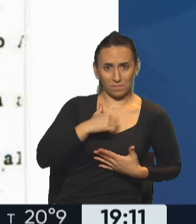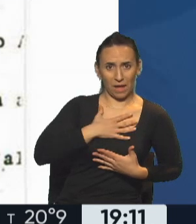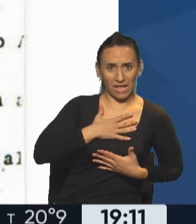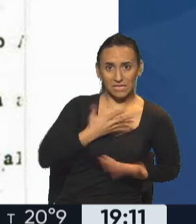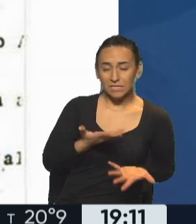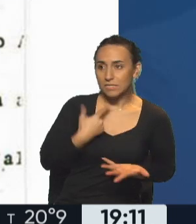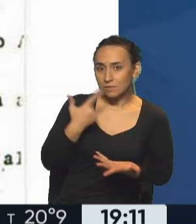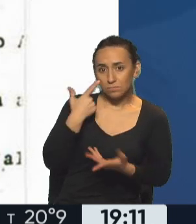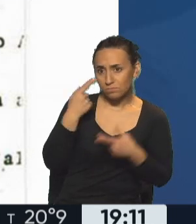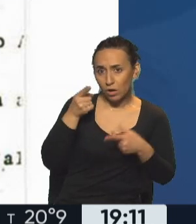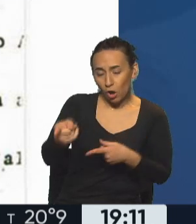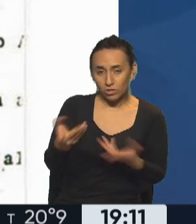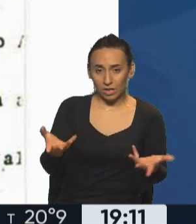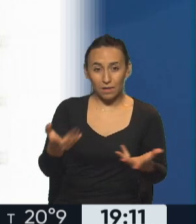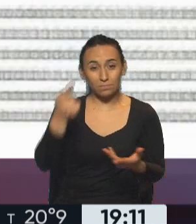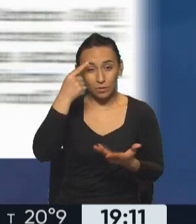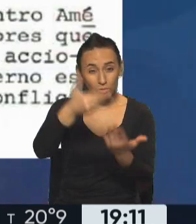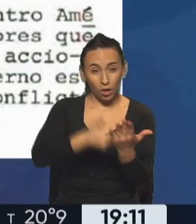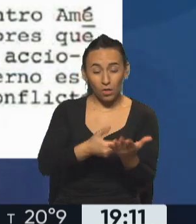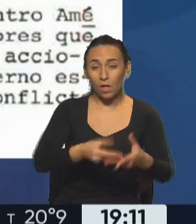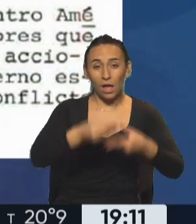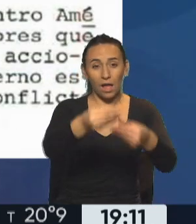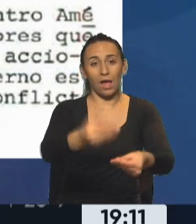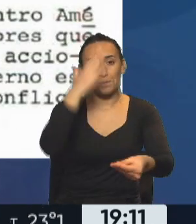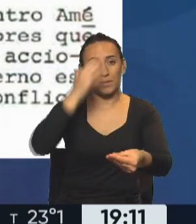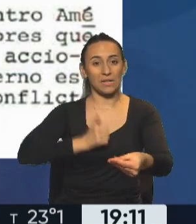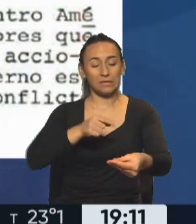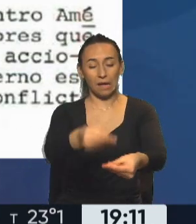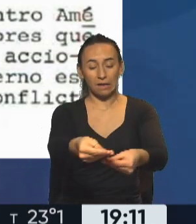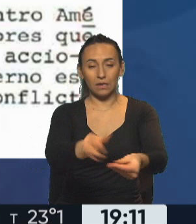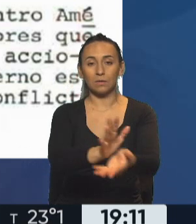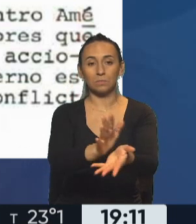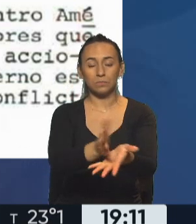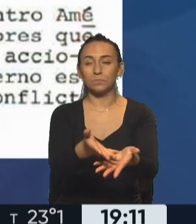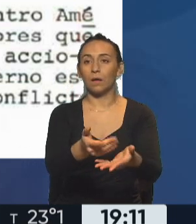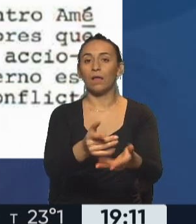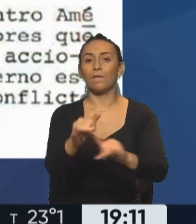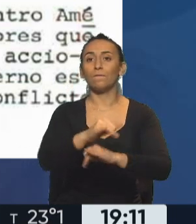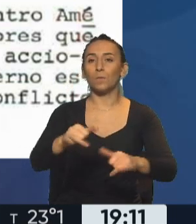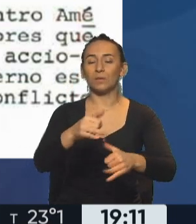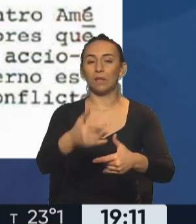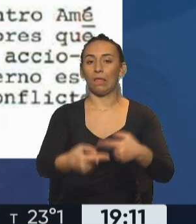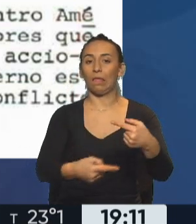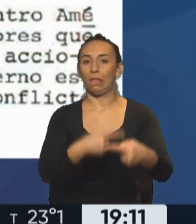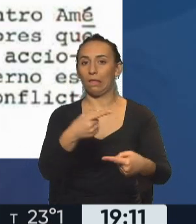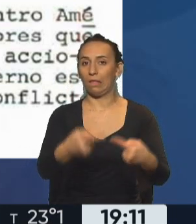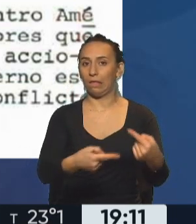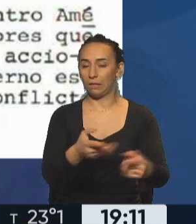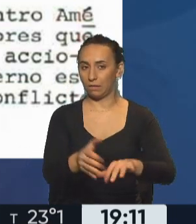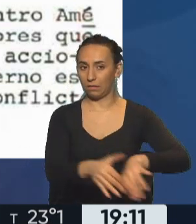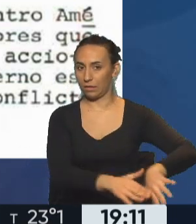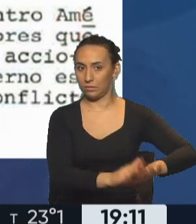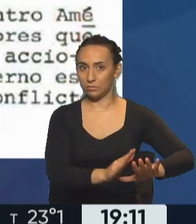parar al Consejo Supremo de las Fuerzas Armadas, tratando de bicicletear la información. Pero, ¿qué pasó,